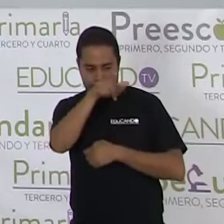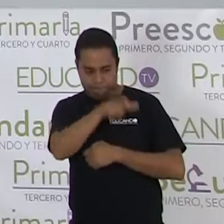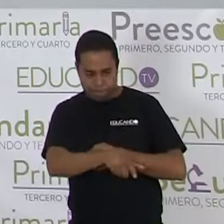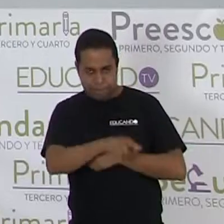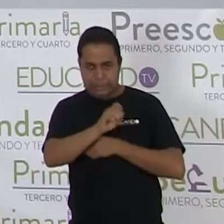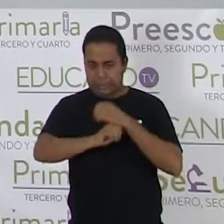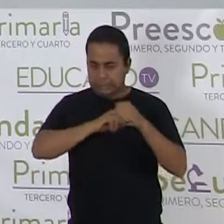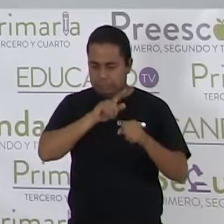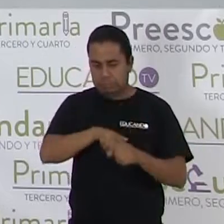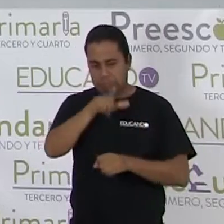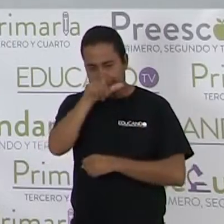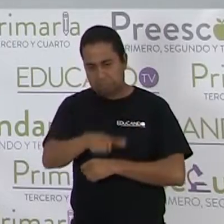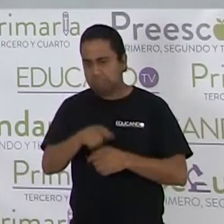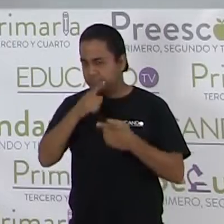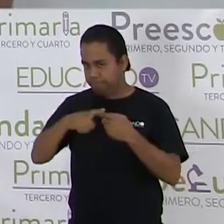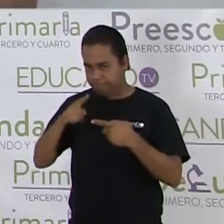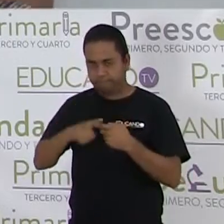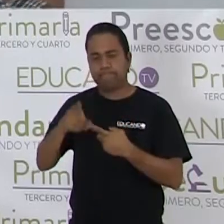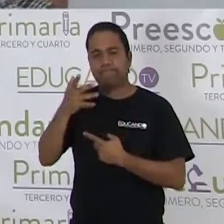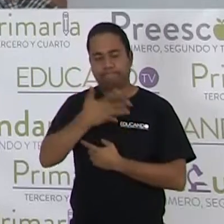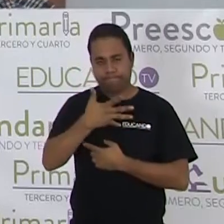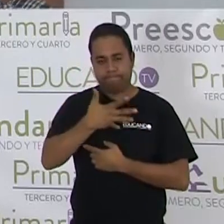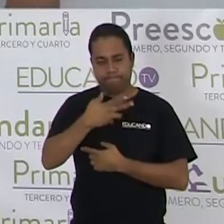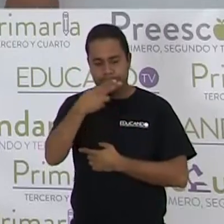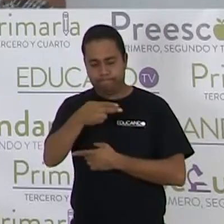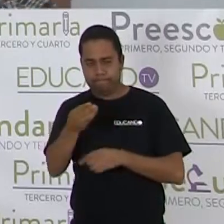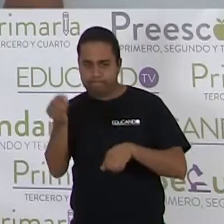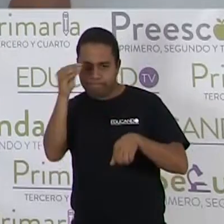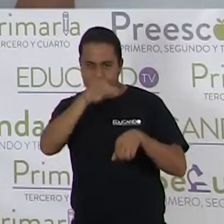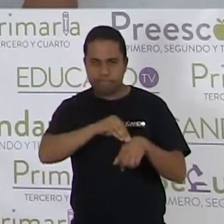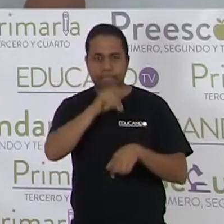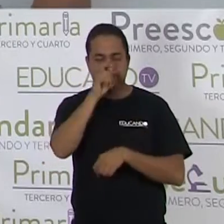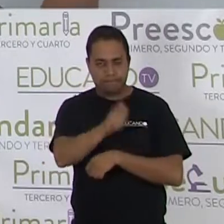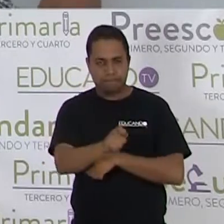personajes van a tener un nombre que es